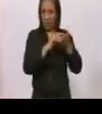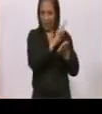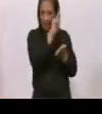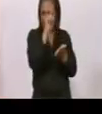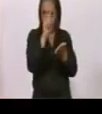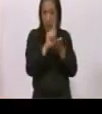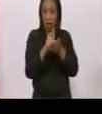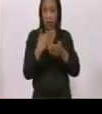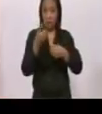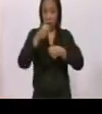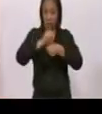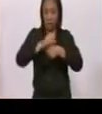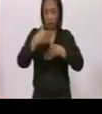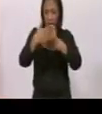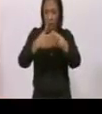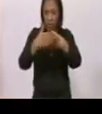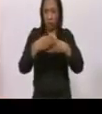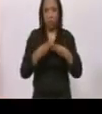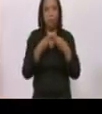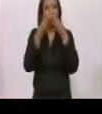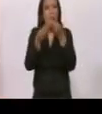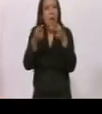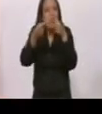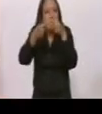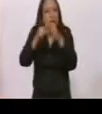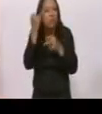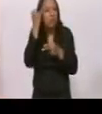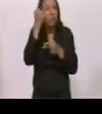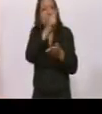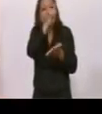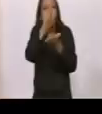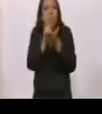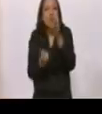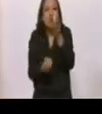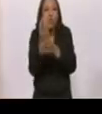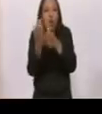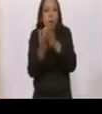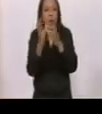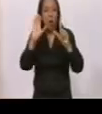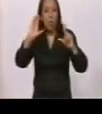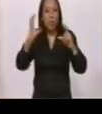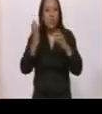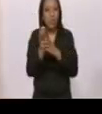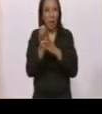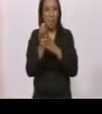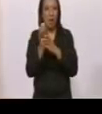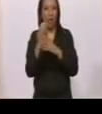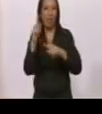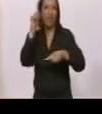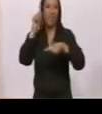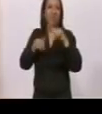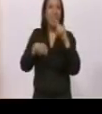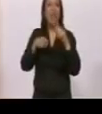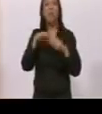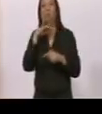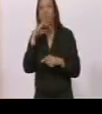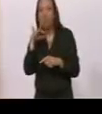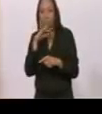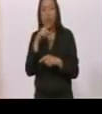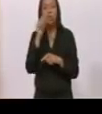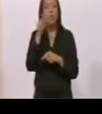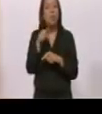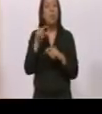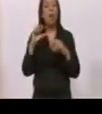semanas entregaré las iniciativas de reformas para crear la Comisión Nacional Anticorrupción, para fortalecer